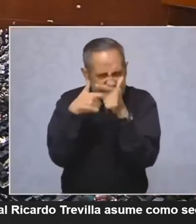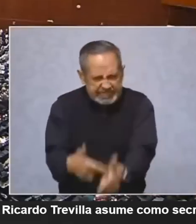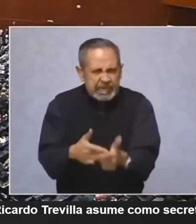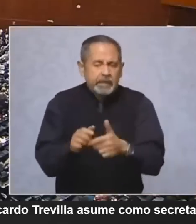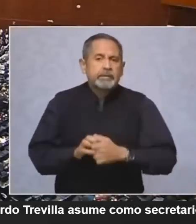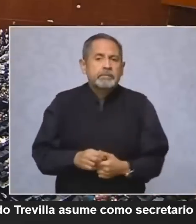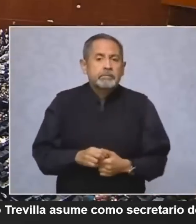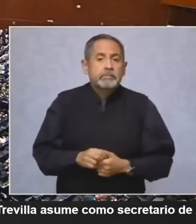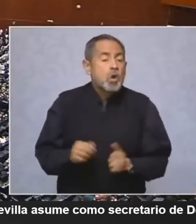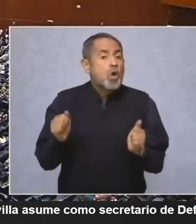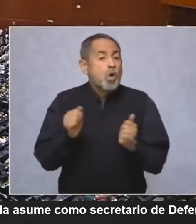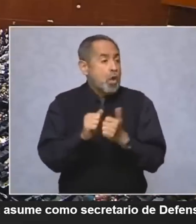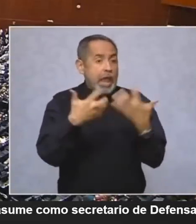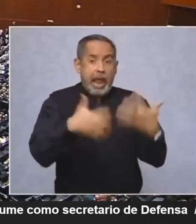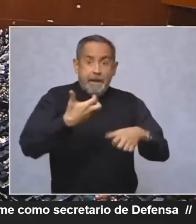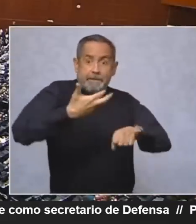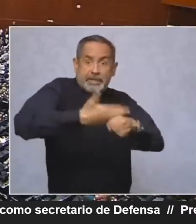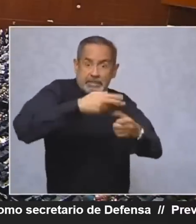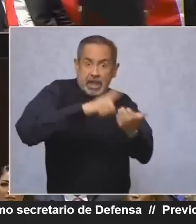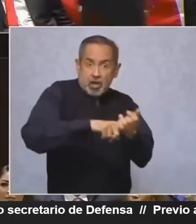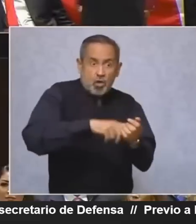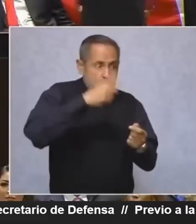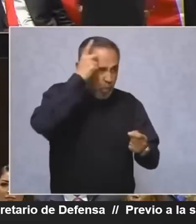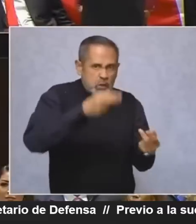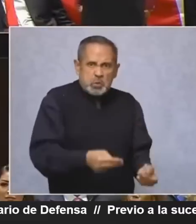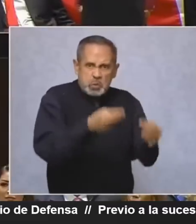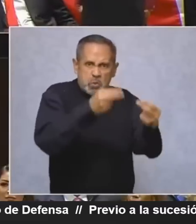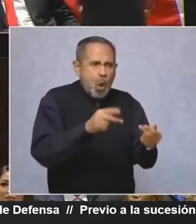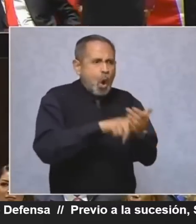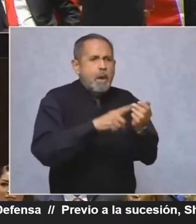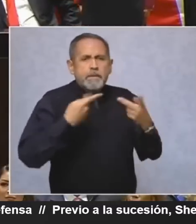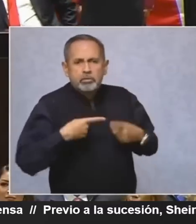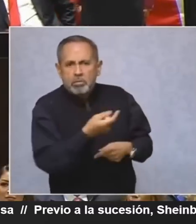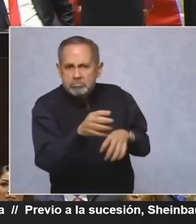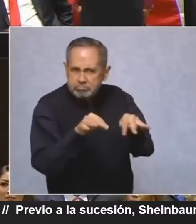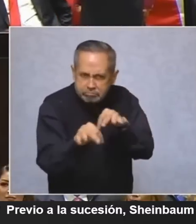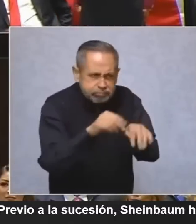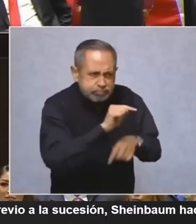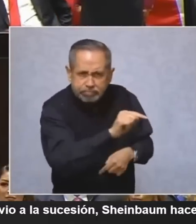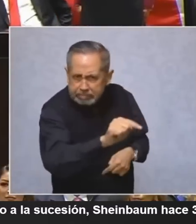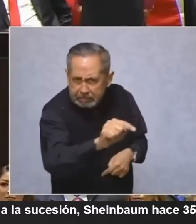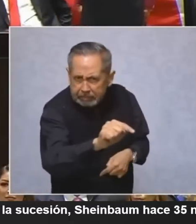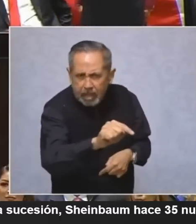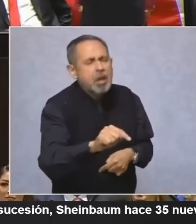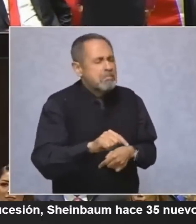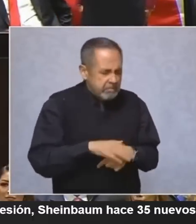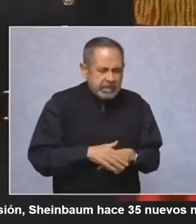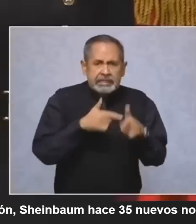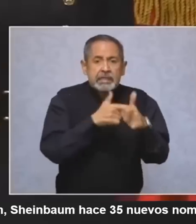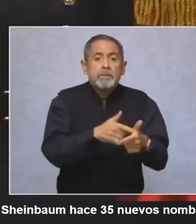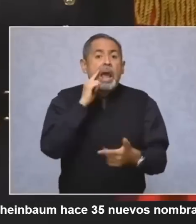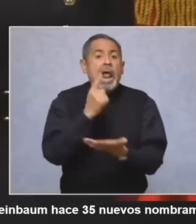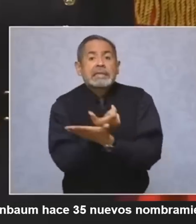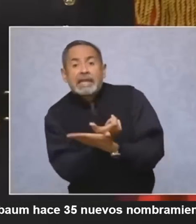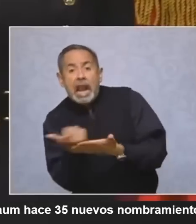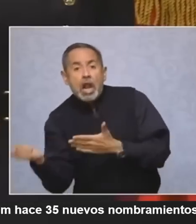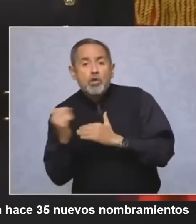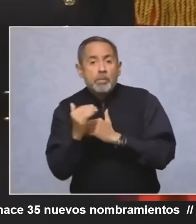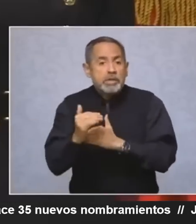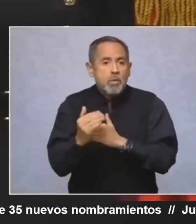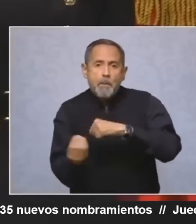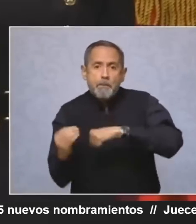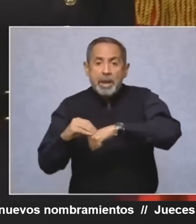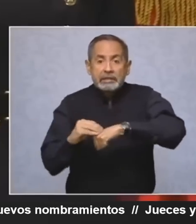Trabajaremos de la mano del sector empresarial y de las y los trabajadores para que siga aumentando el salario mínimo.